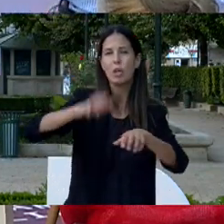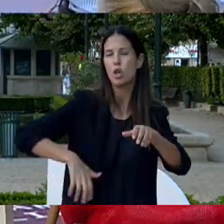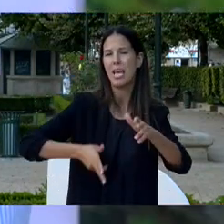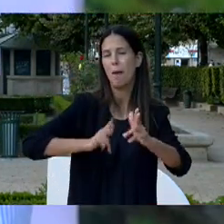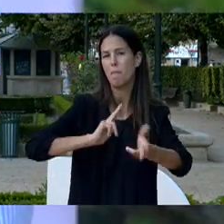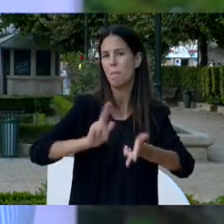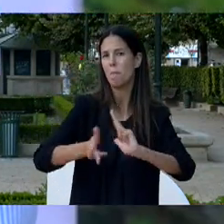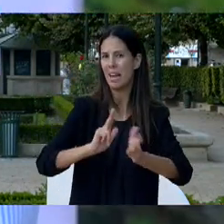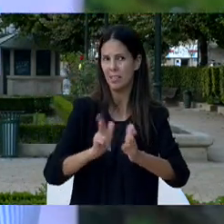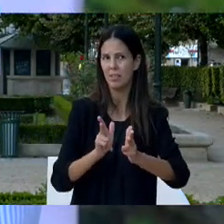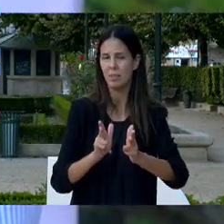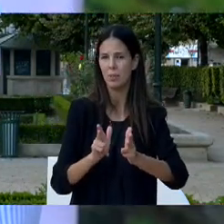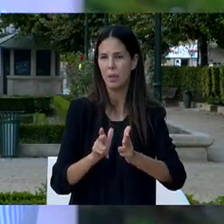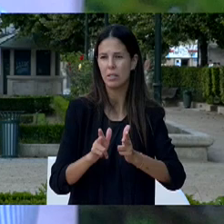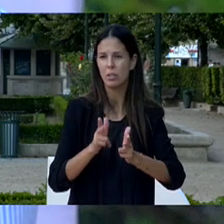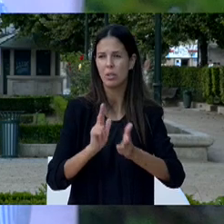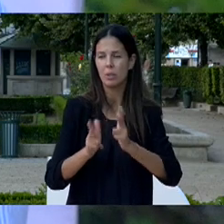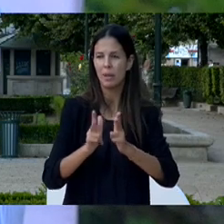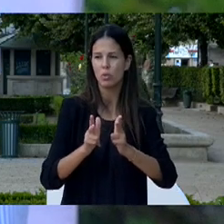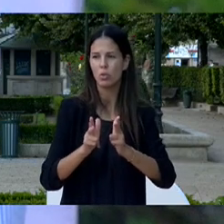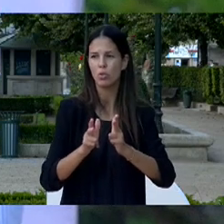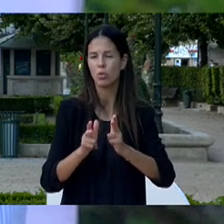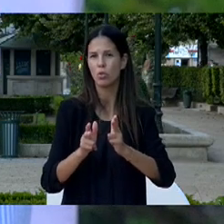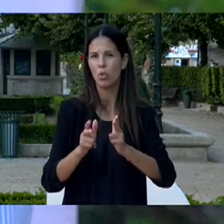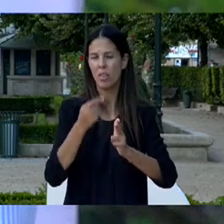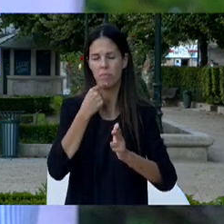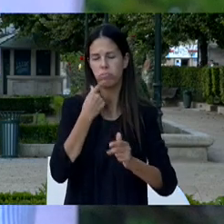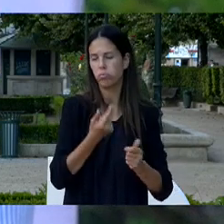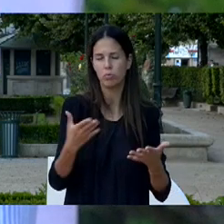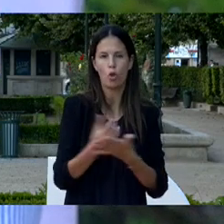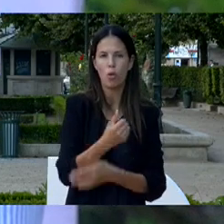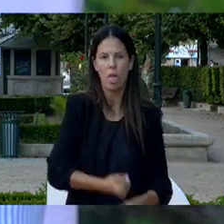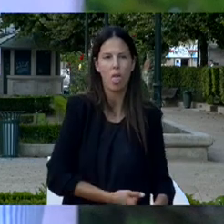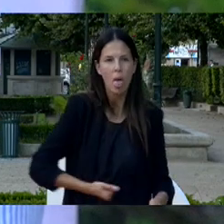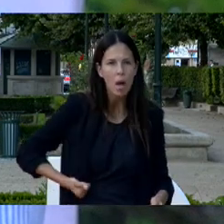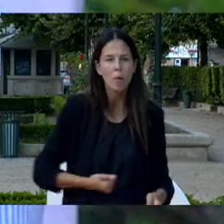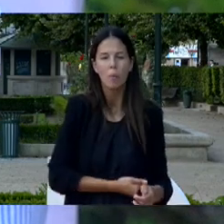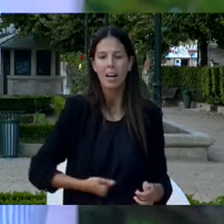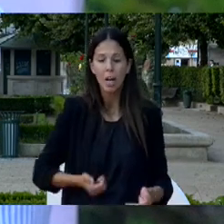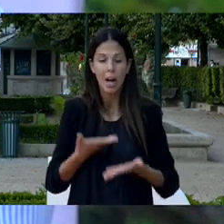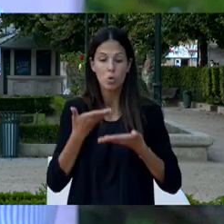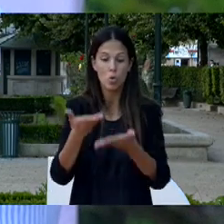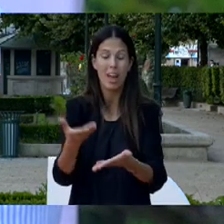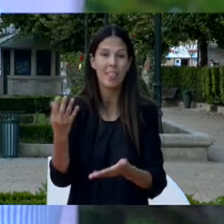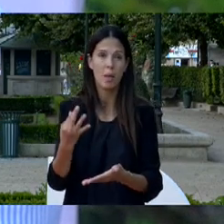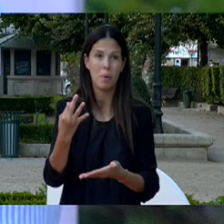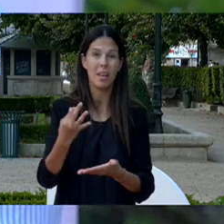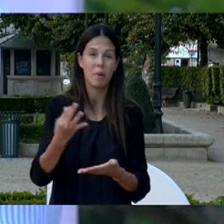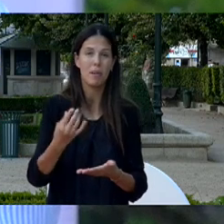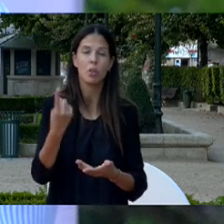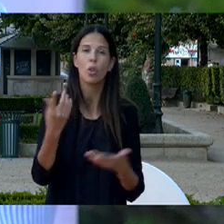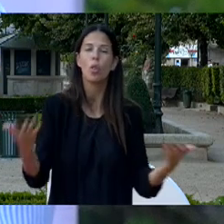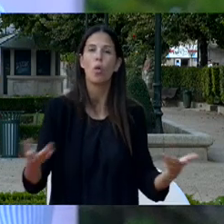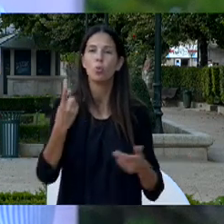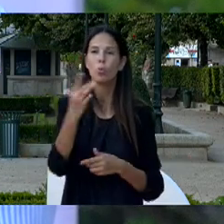deles, como estaban mortos de fame tamén, e había que axudalos. Unha das veces que se fai